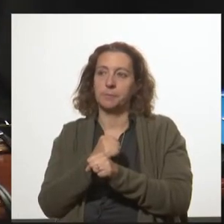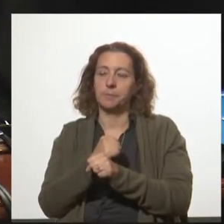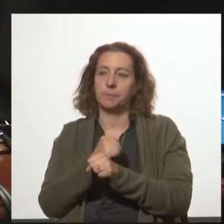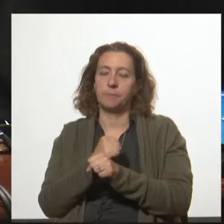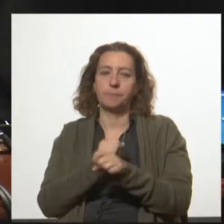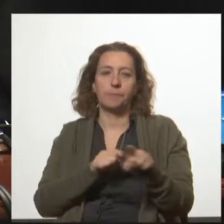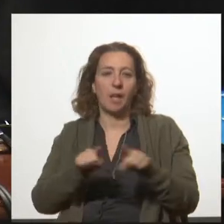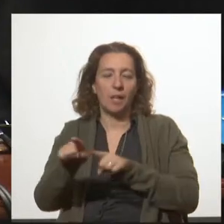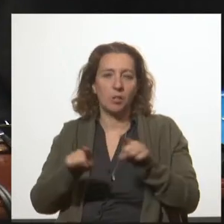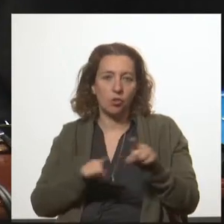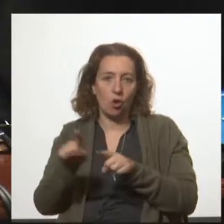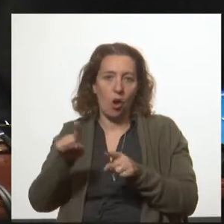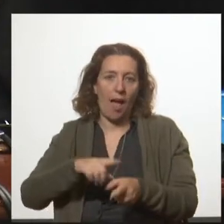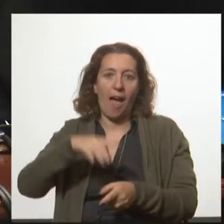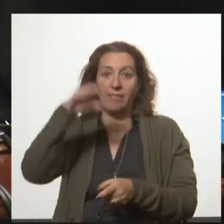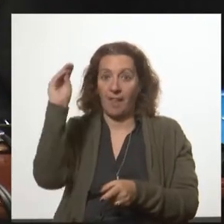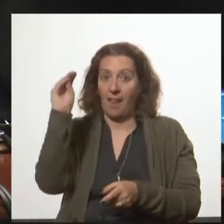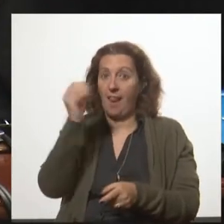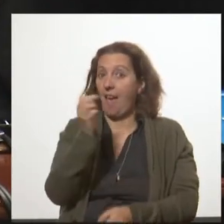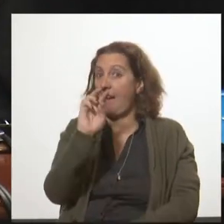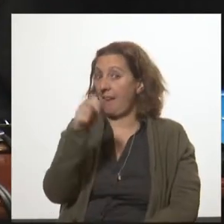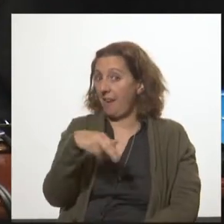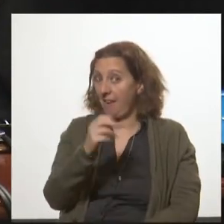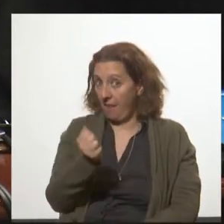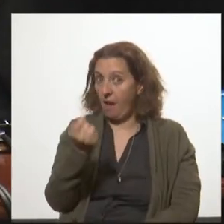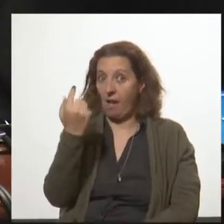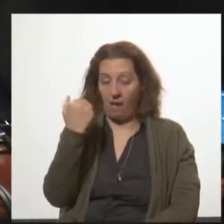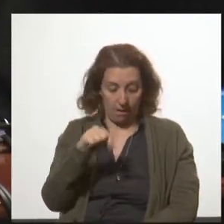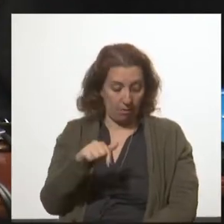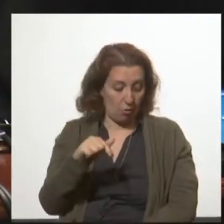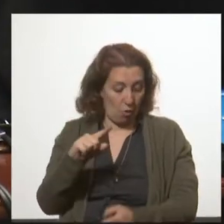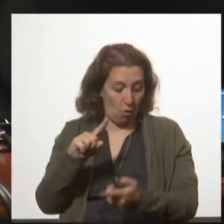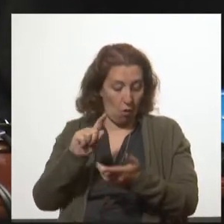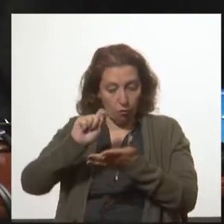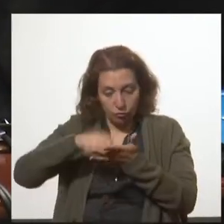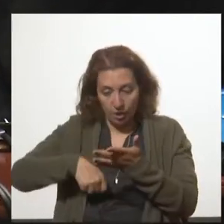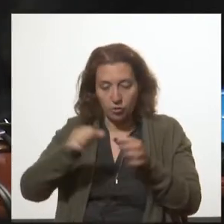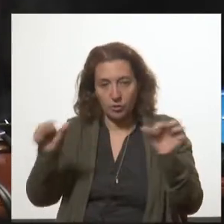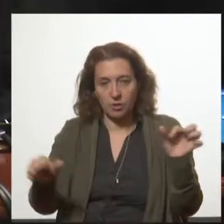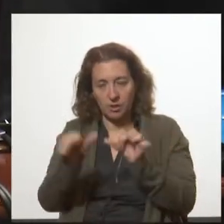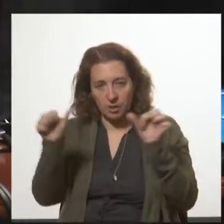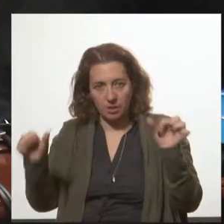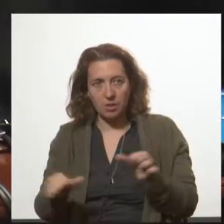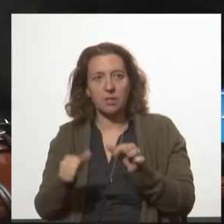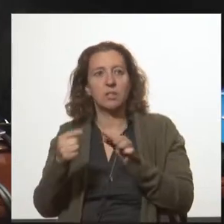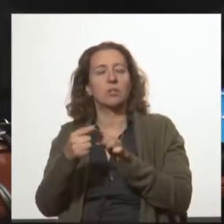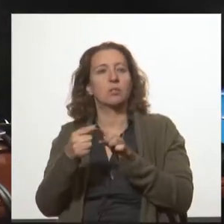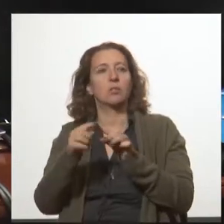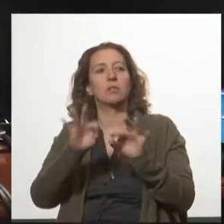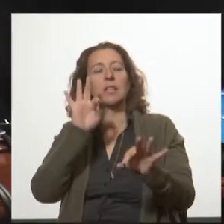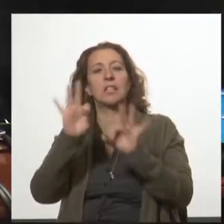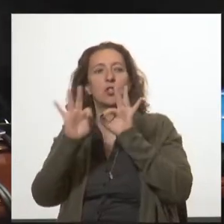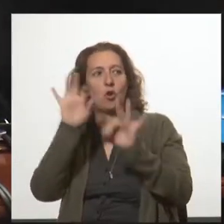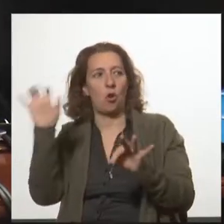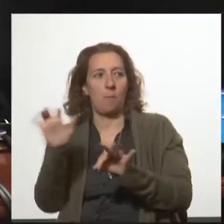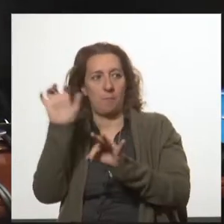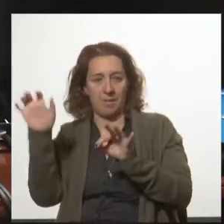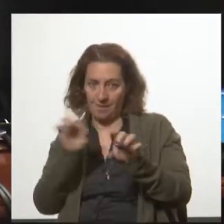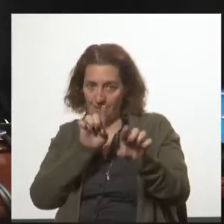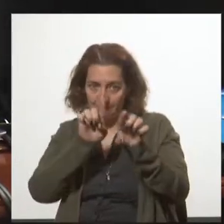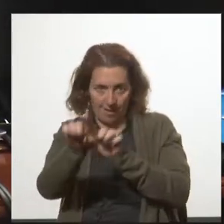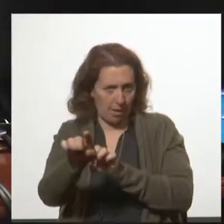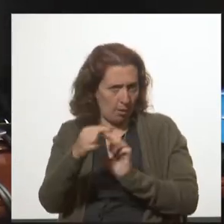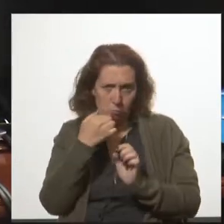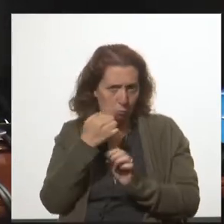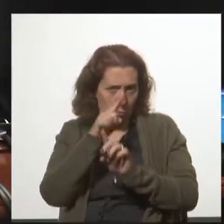la gestión de la ante la arena desde el contrato que se hizo en la empresa que se seleccionó de manera directa que no cuestionamos en